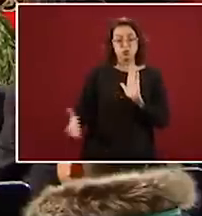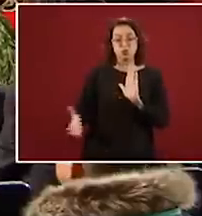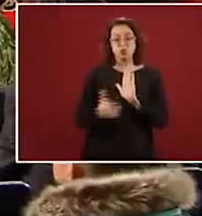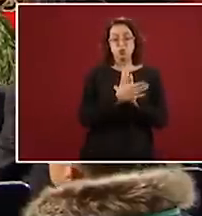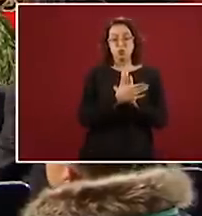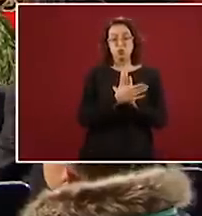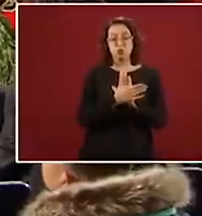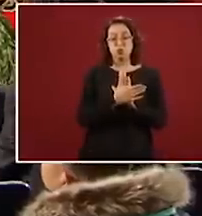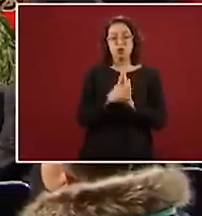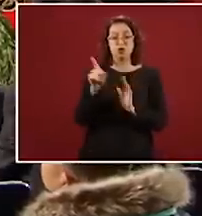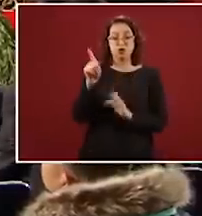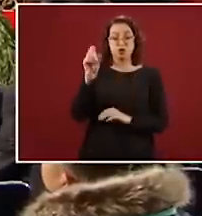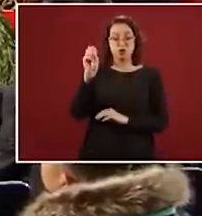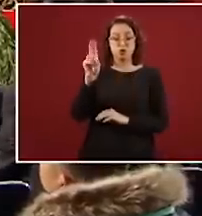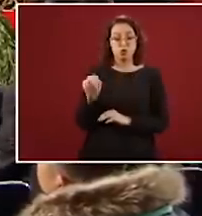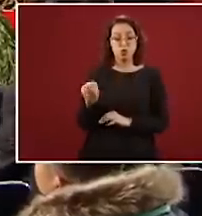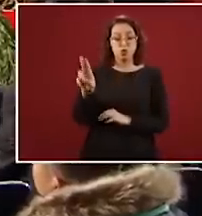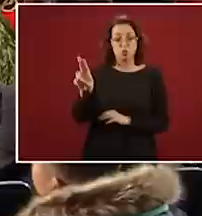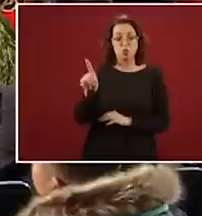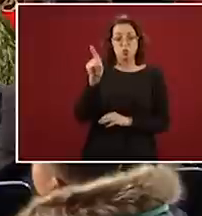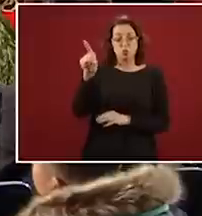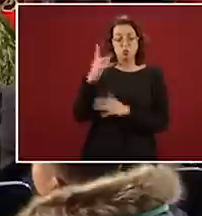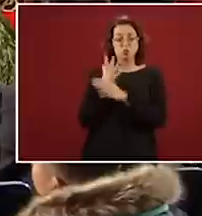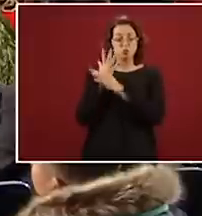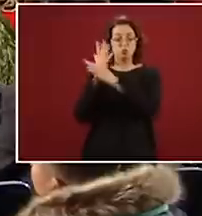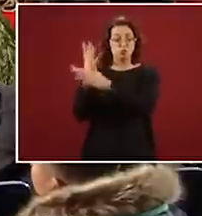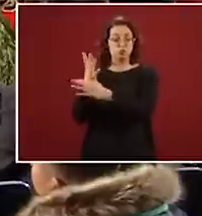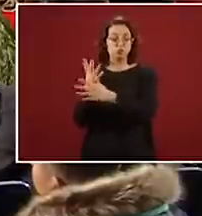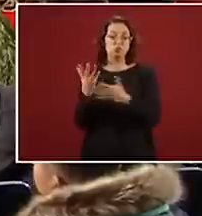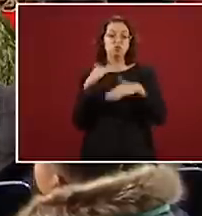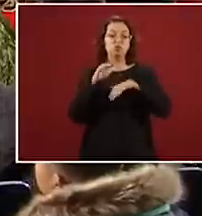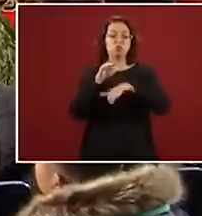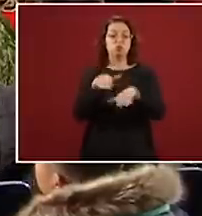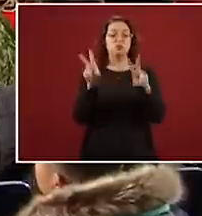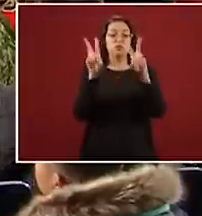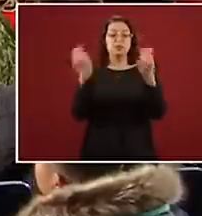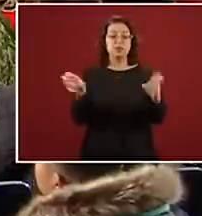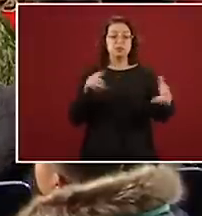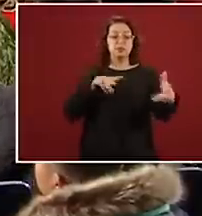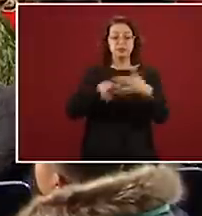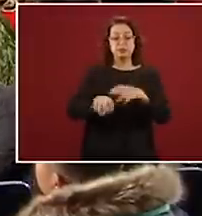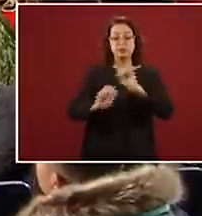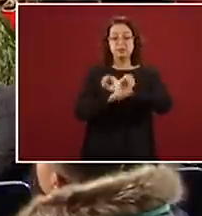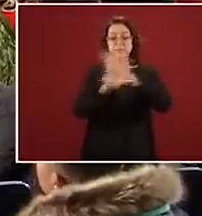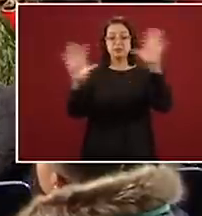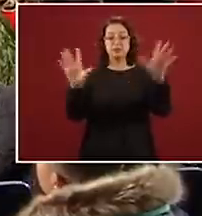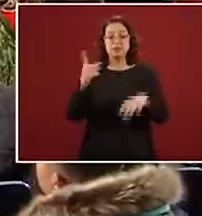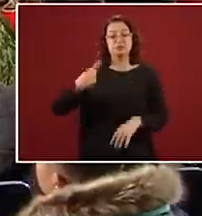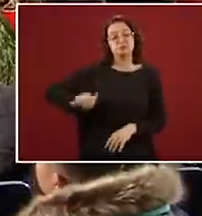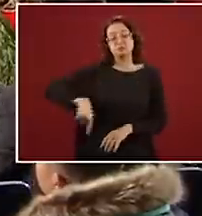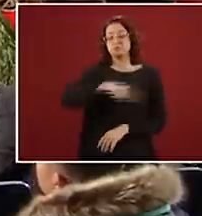de Naciones Unidas por la transparencia, no podíamos hablar,